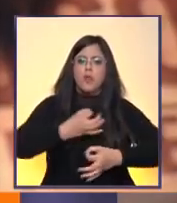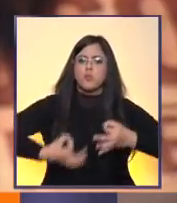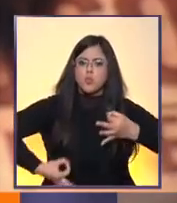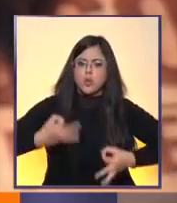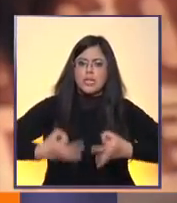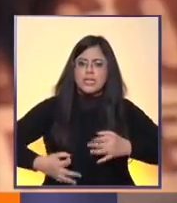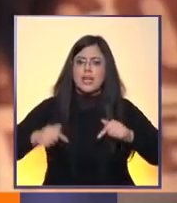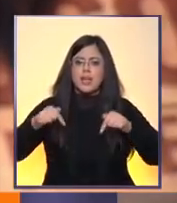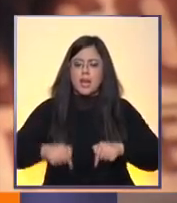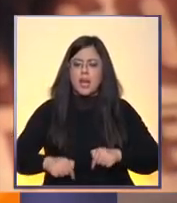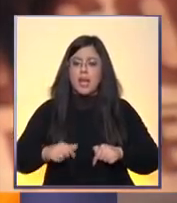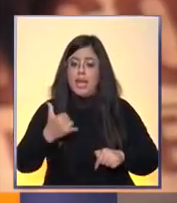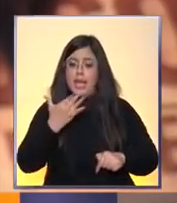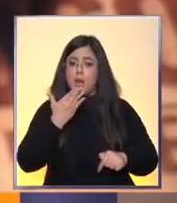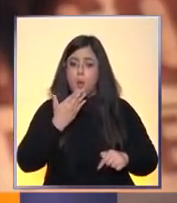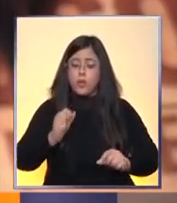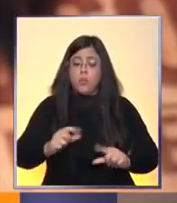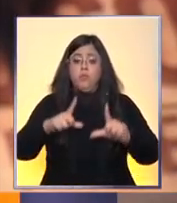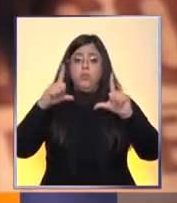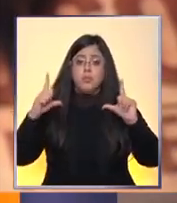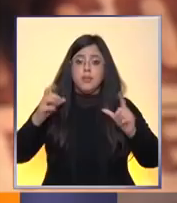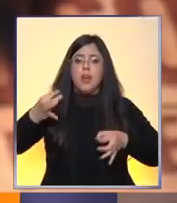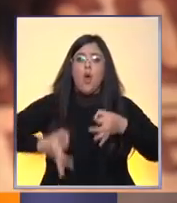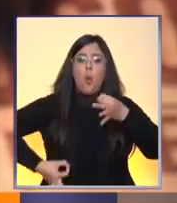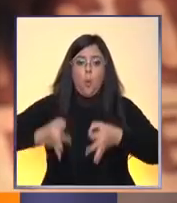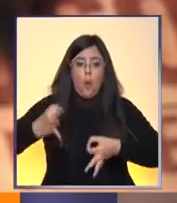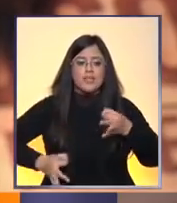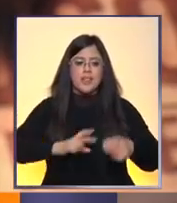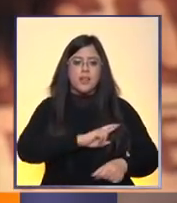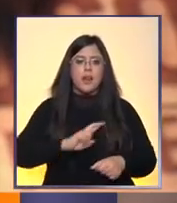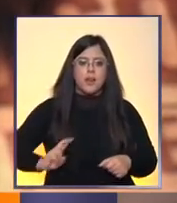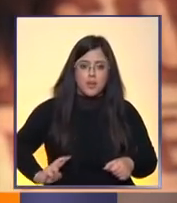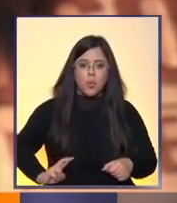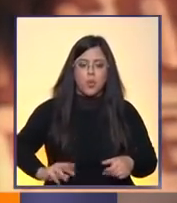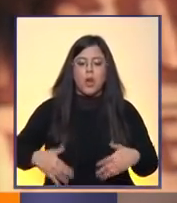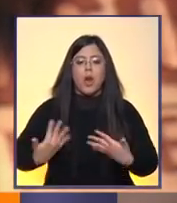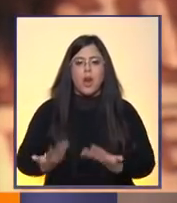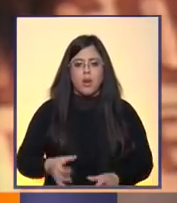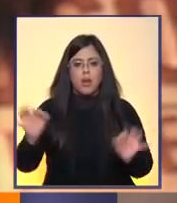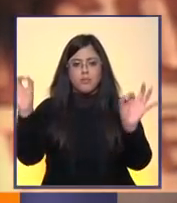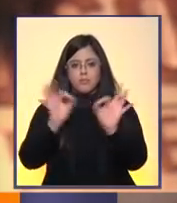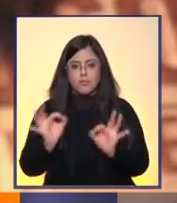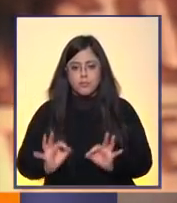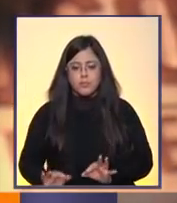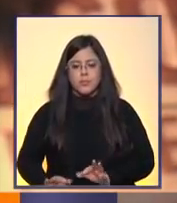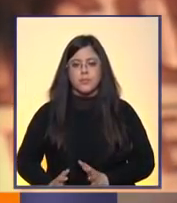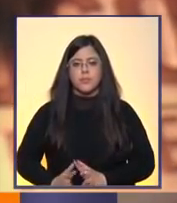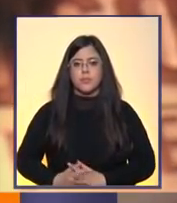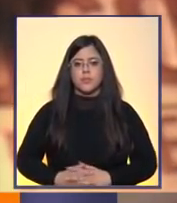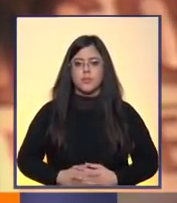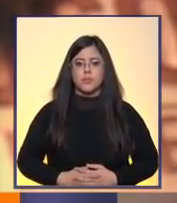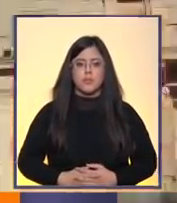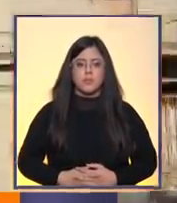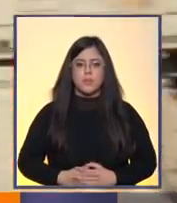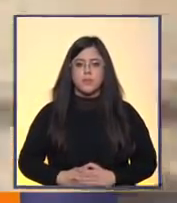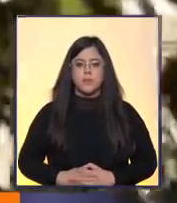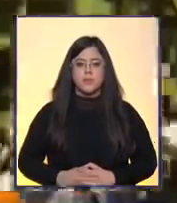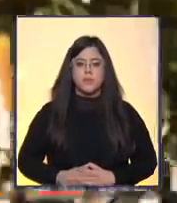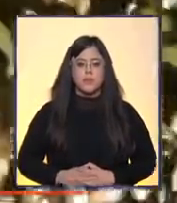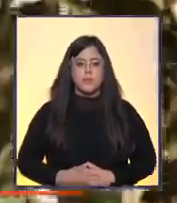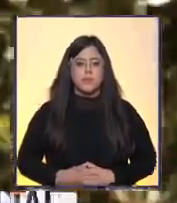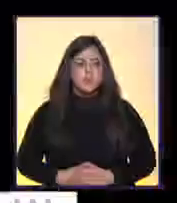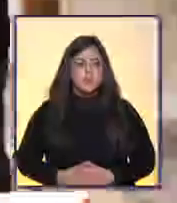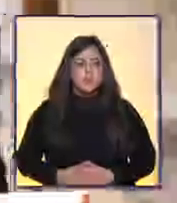cuando sus protagonistas son jueces de la República. El informe es de Matías Jara y Claudia Godoy.